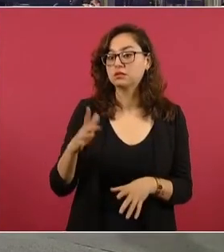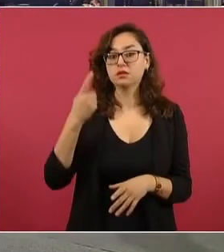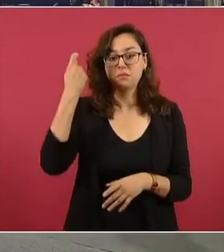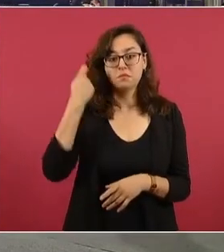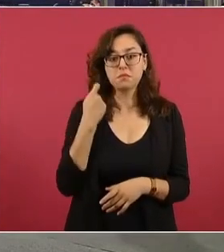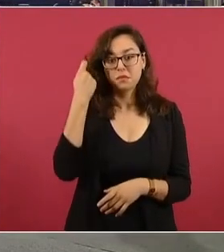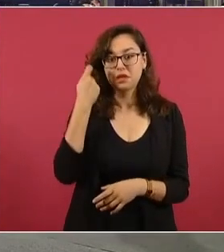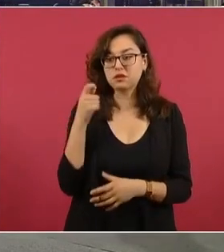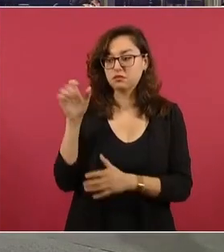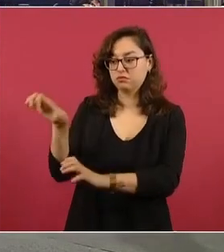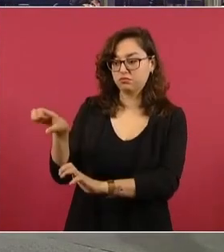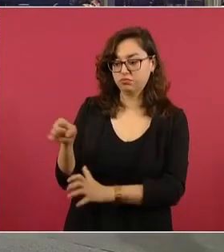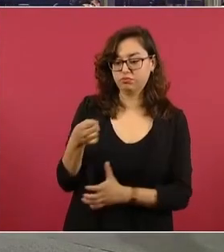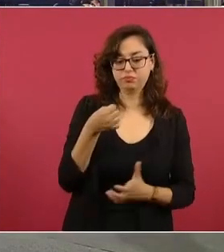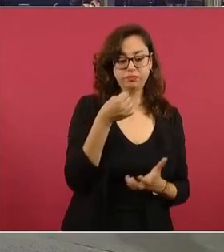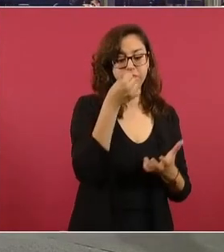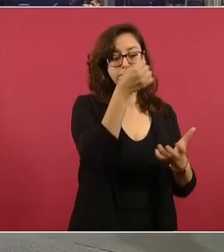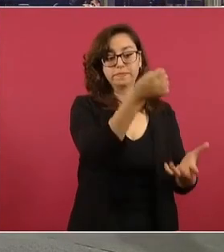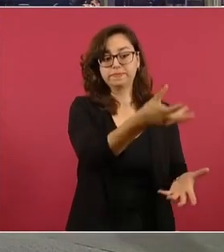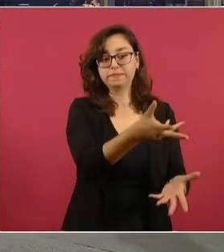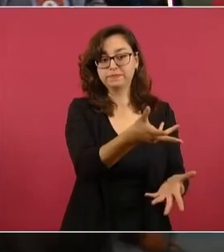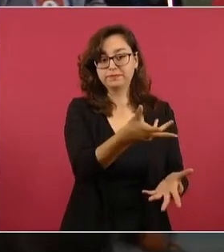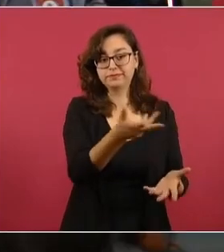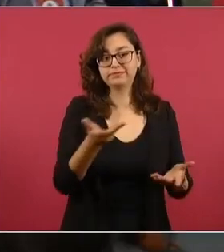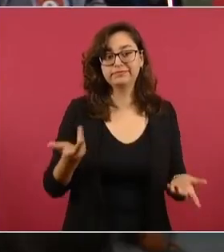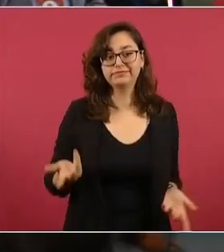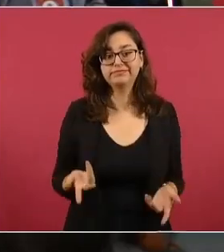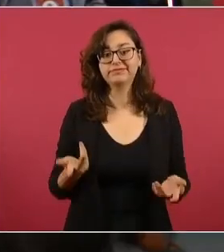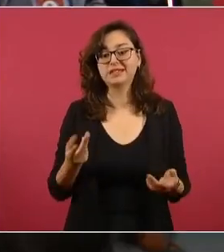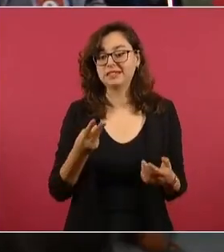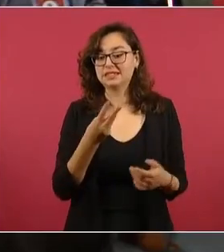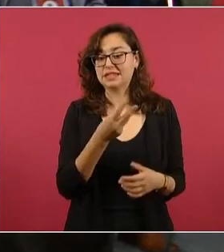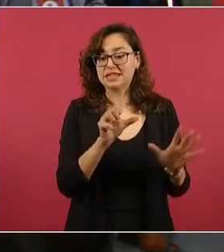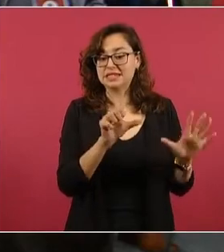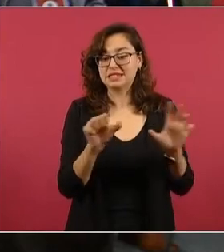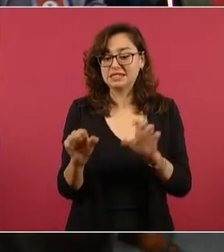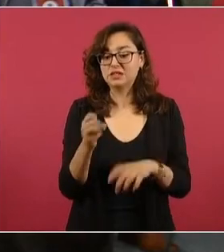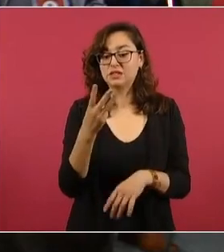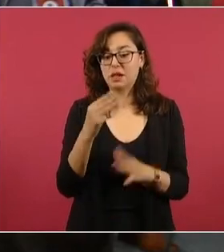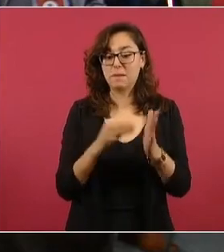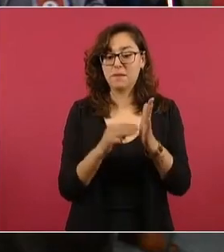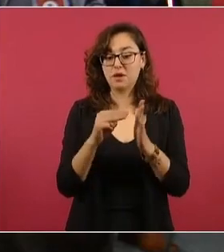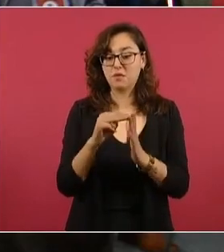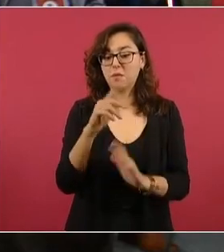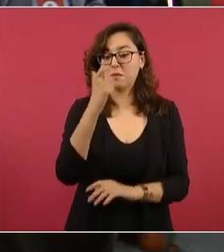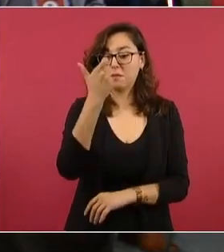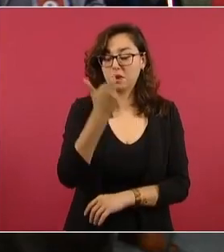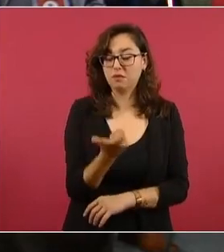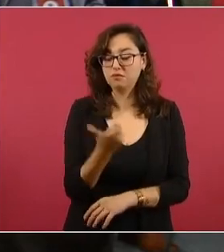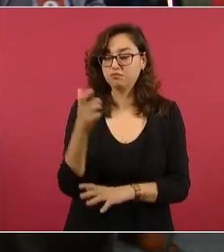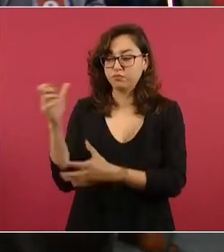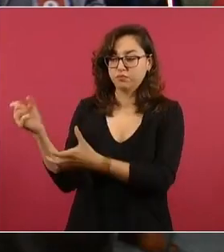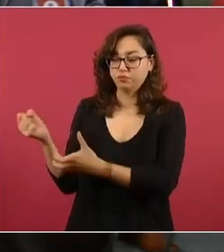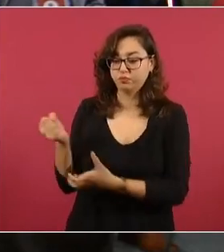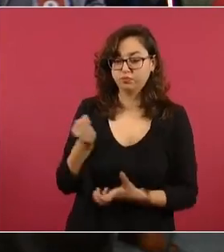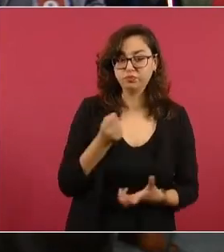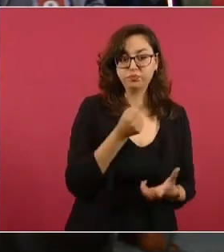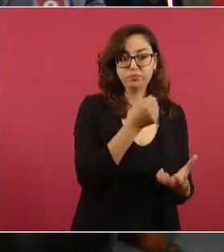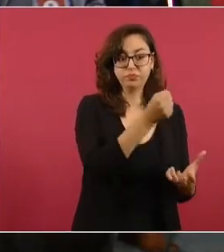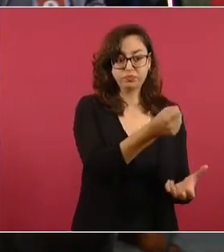Inversiones del IPEJAL. Hoy, esa inversión de 603 millones de pesos en bonos de deuda de una